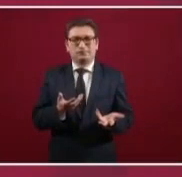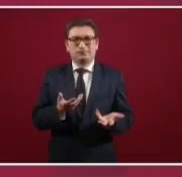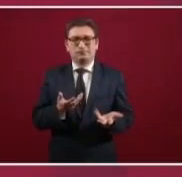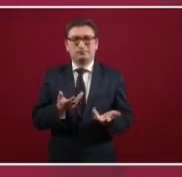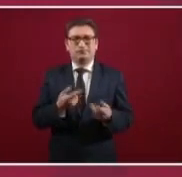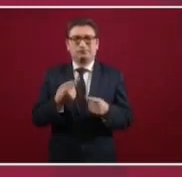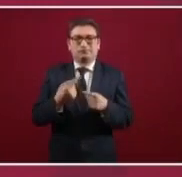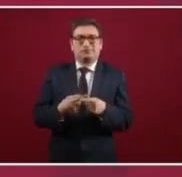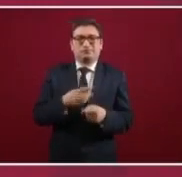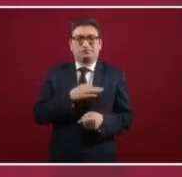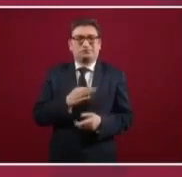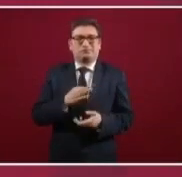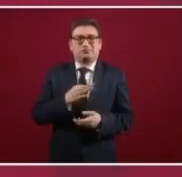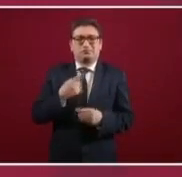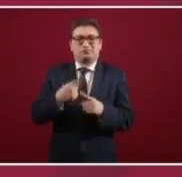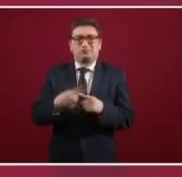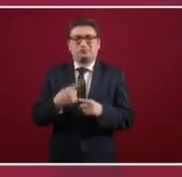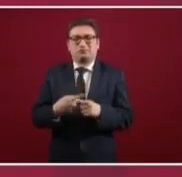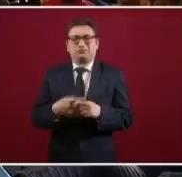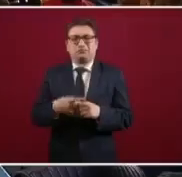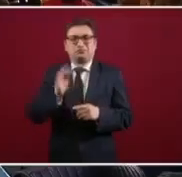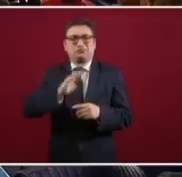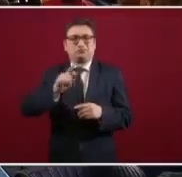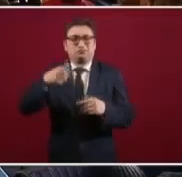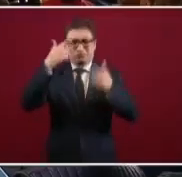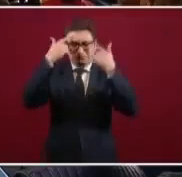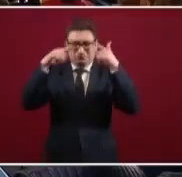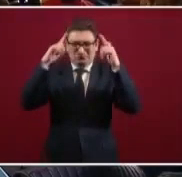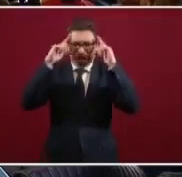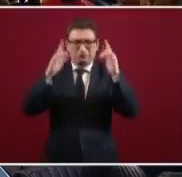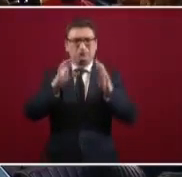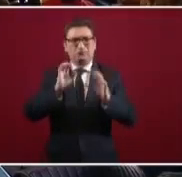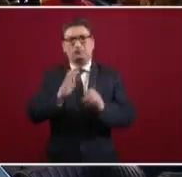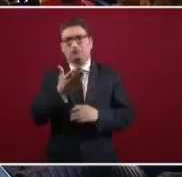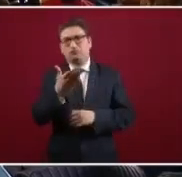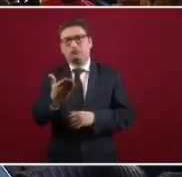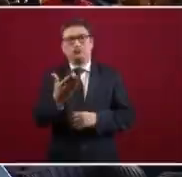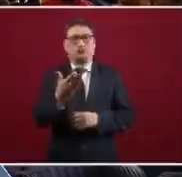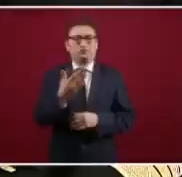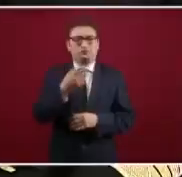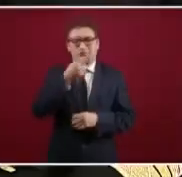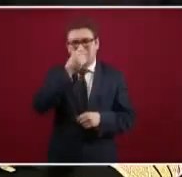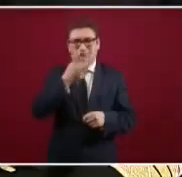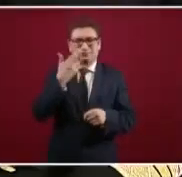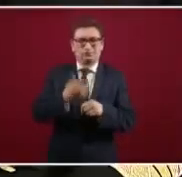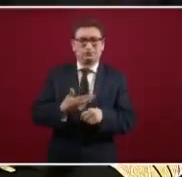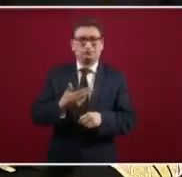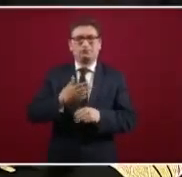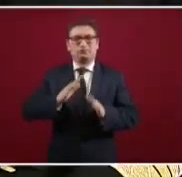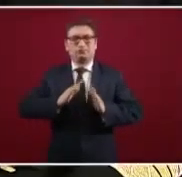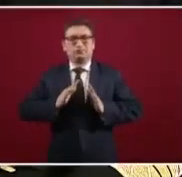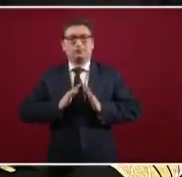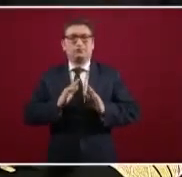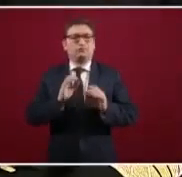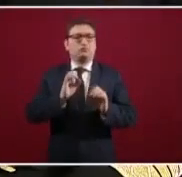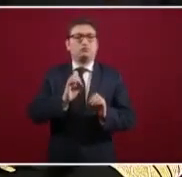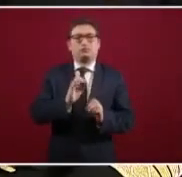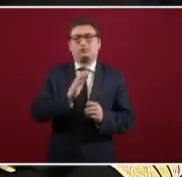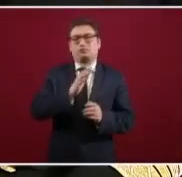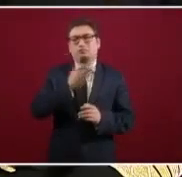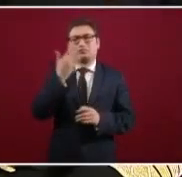pudo ser el almirante o el secretario de la defensa o